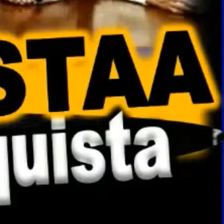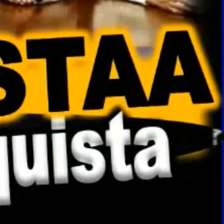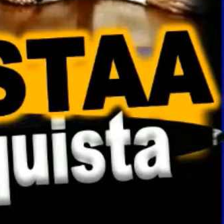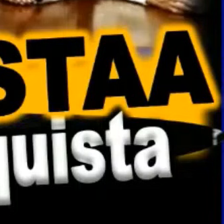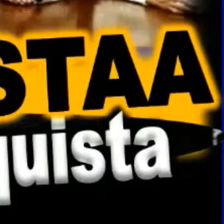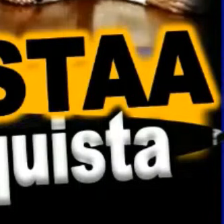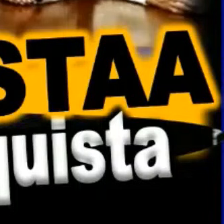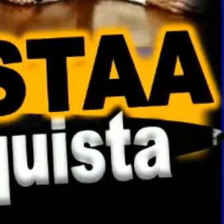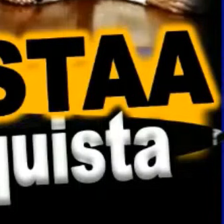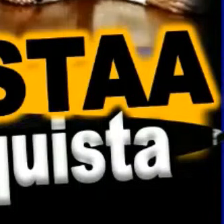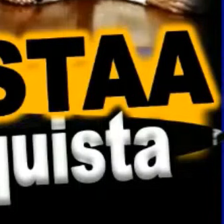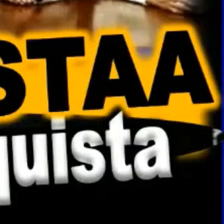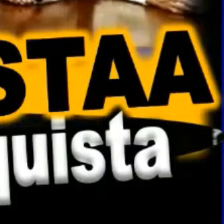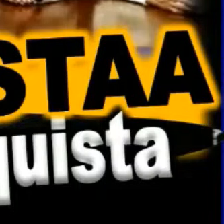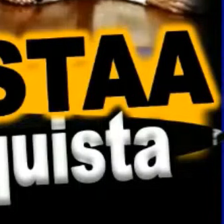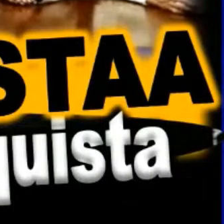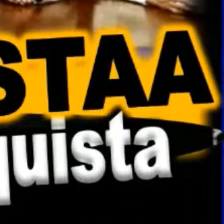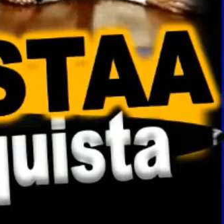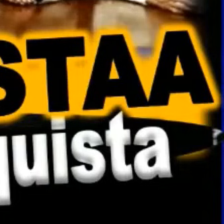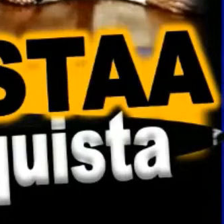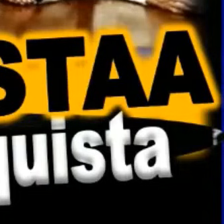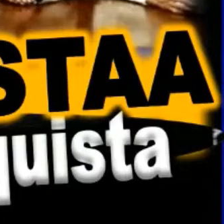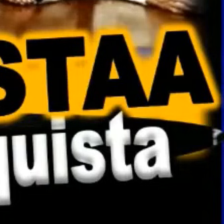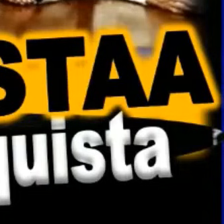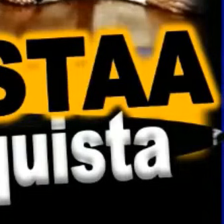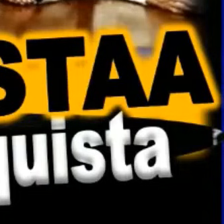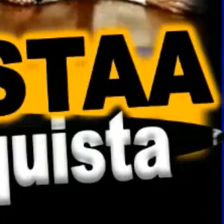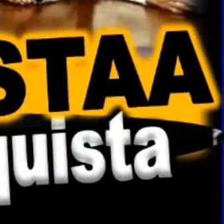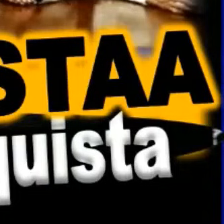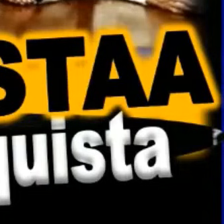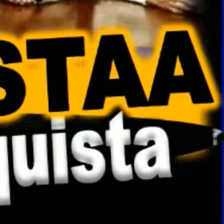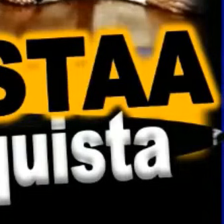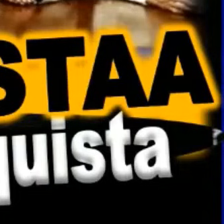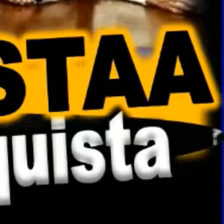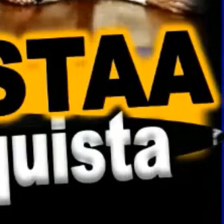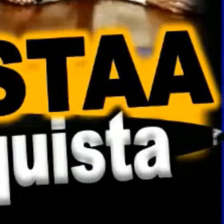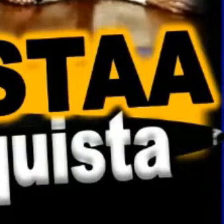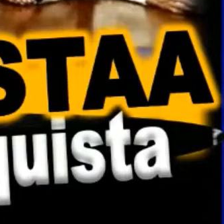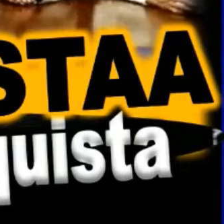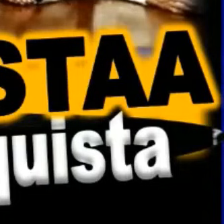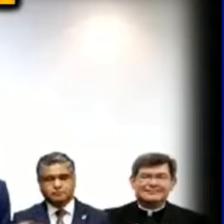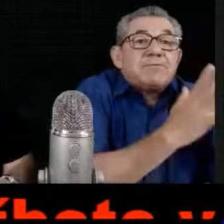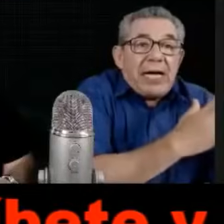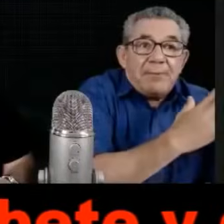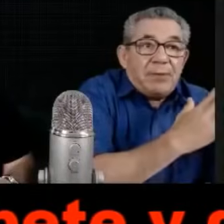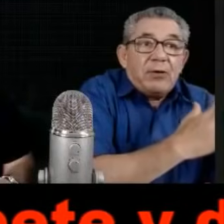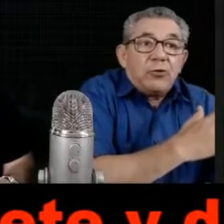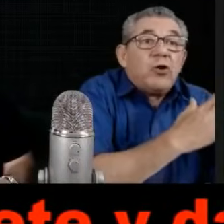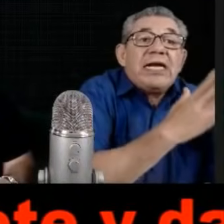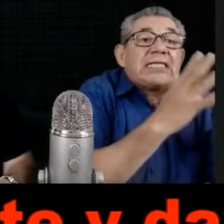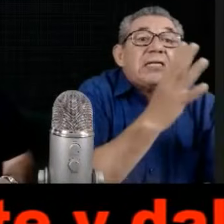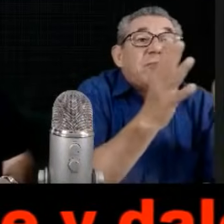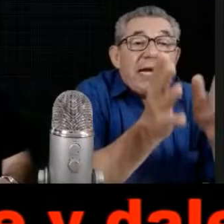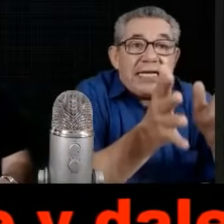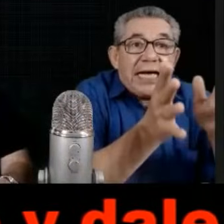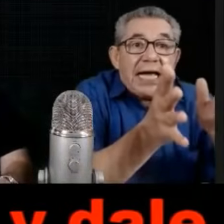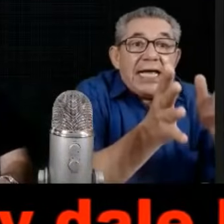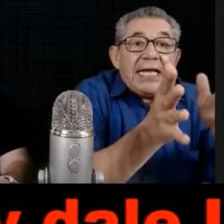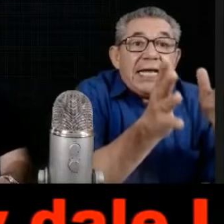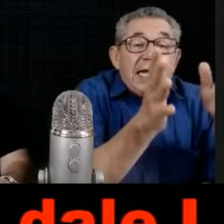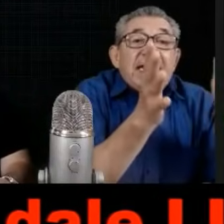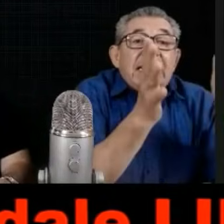quienes puedan aliarse a ellos porque es un partido que se conoce de españa pero no en latinoamérica